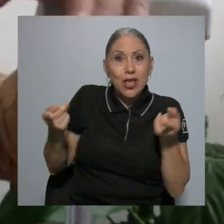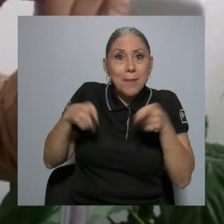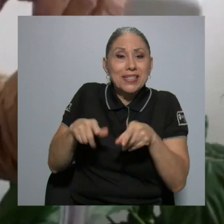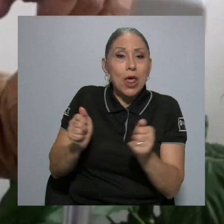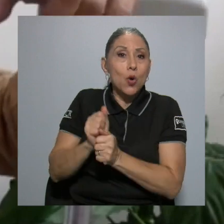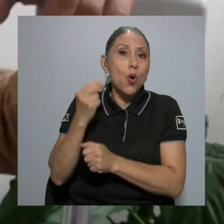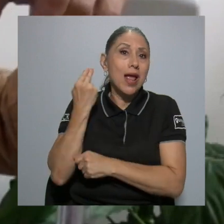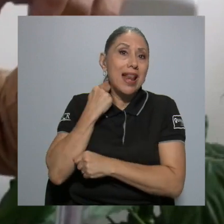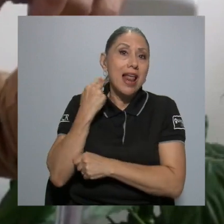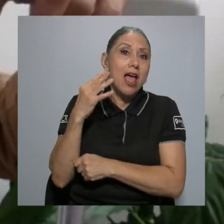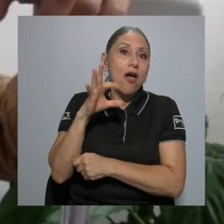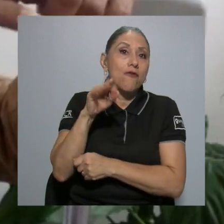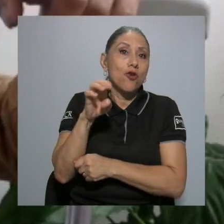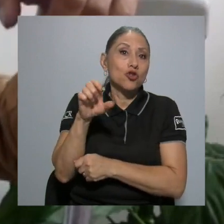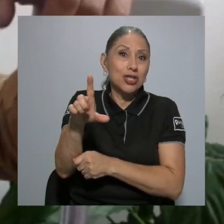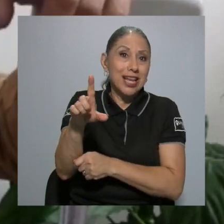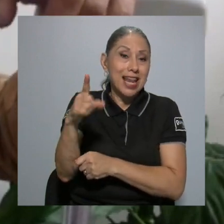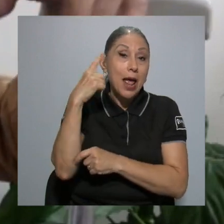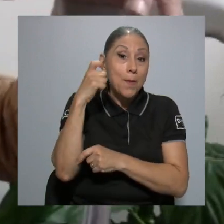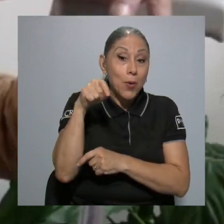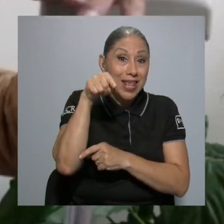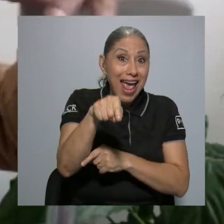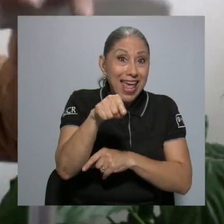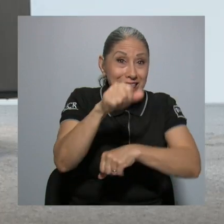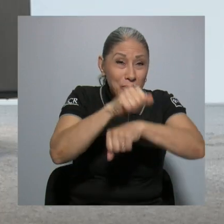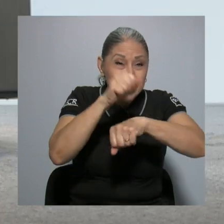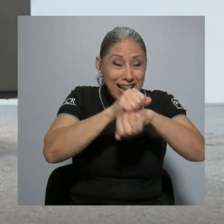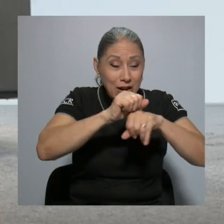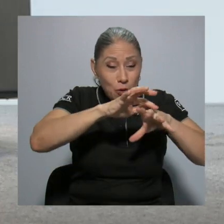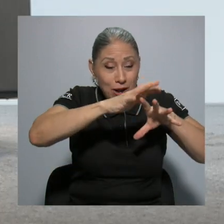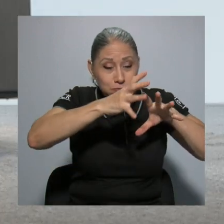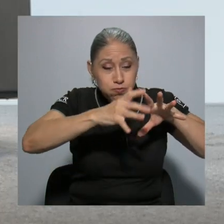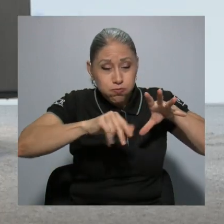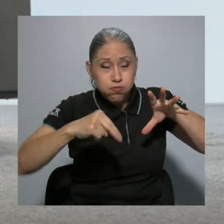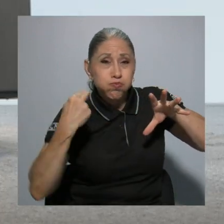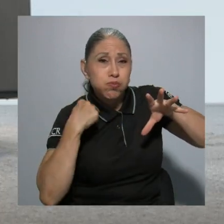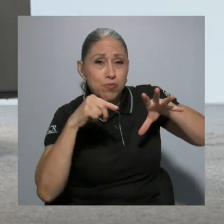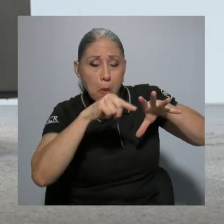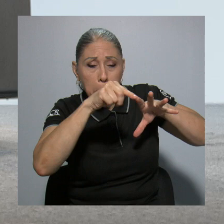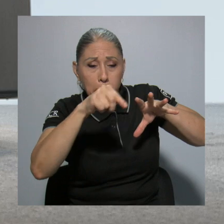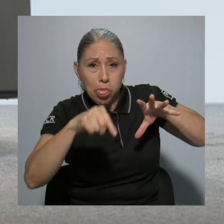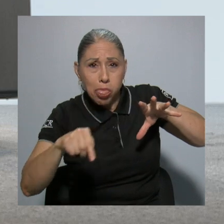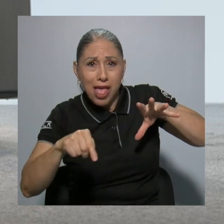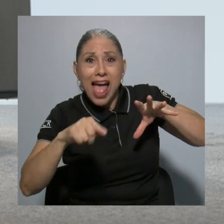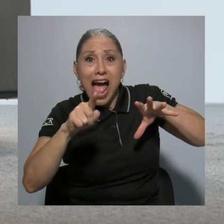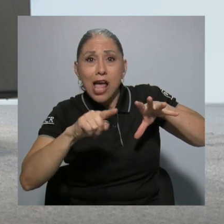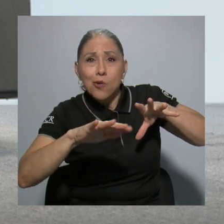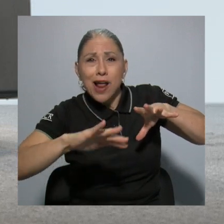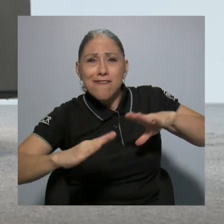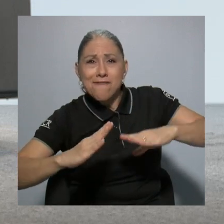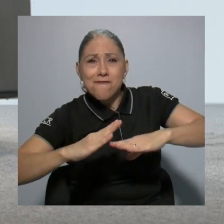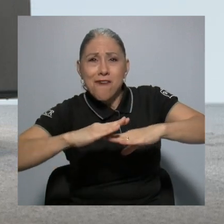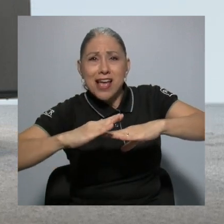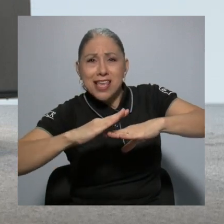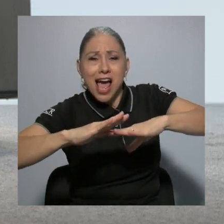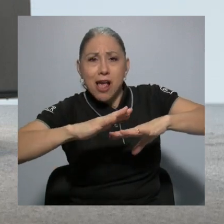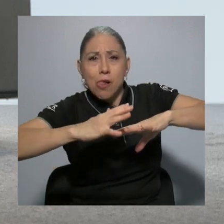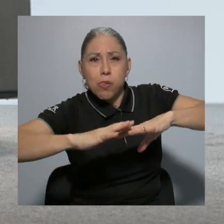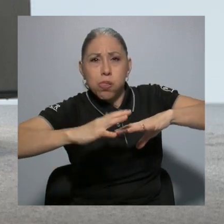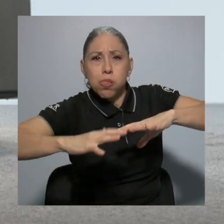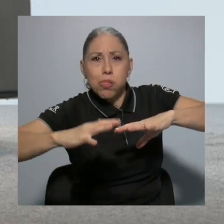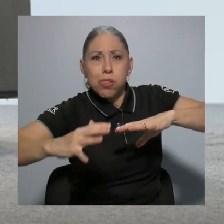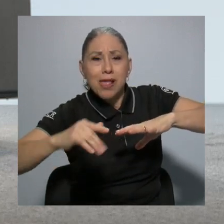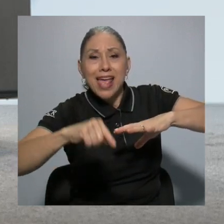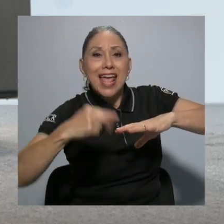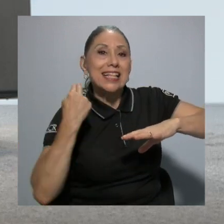hay una falla que lo cruza en forma de Z y ha movido el esqueleto en diferentes lugares, en 3 lugares me lo